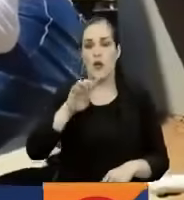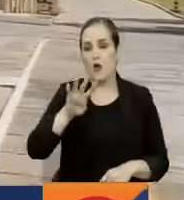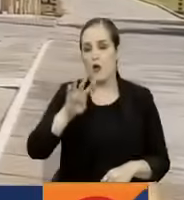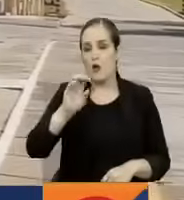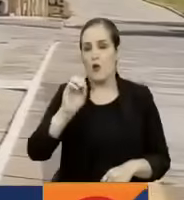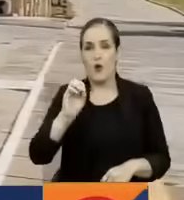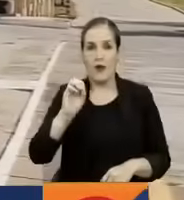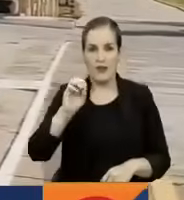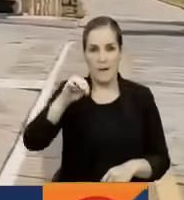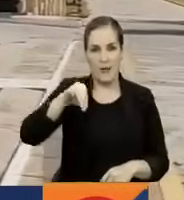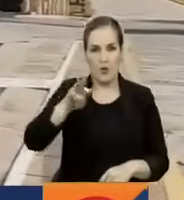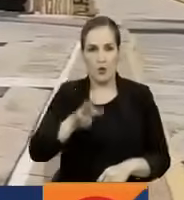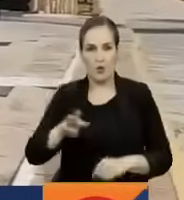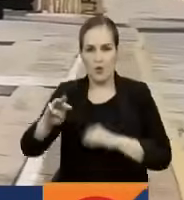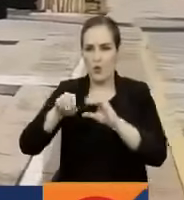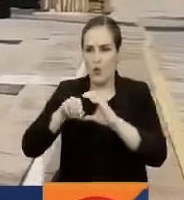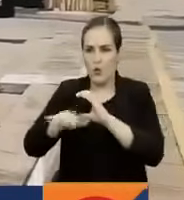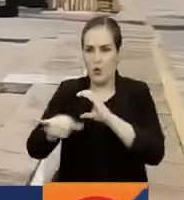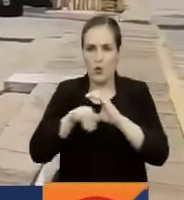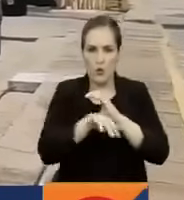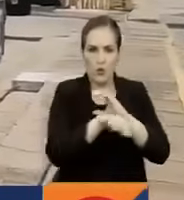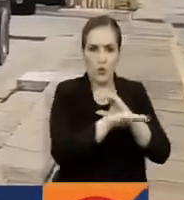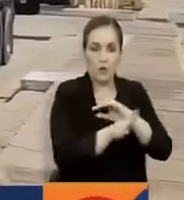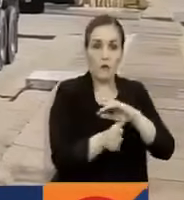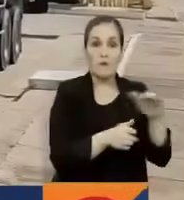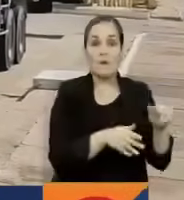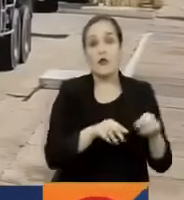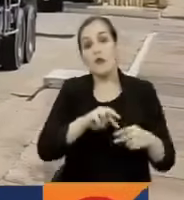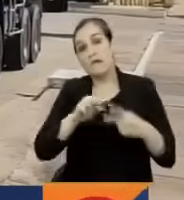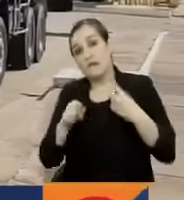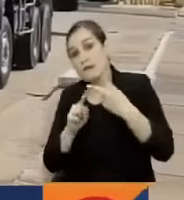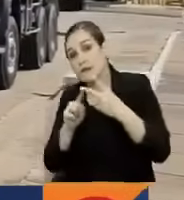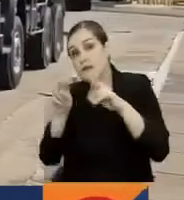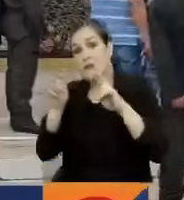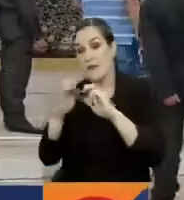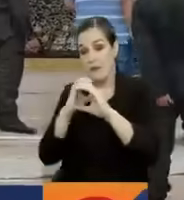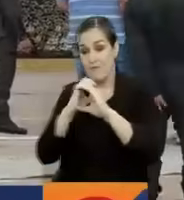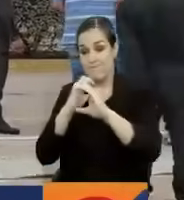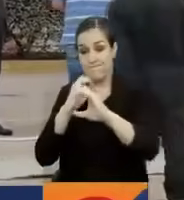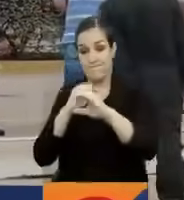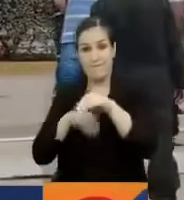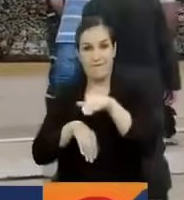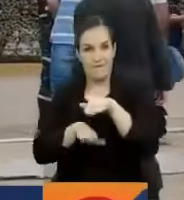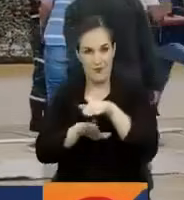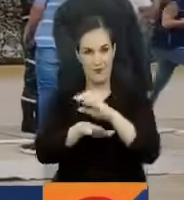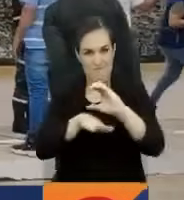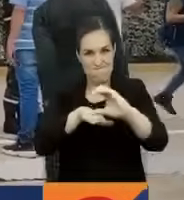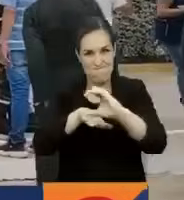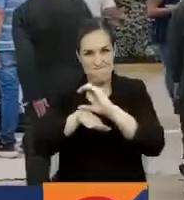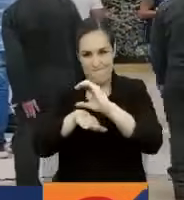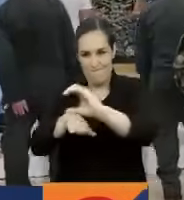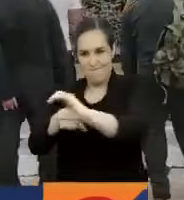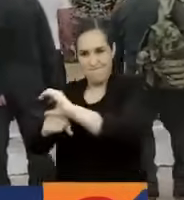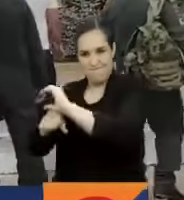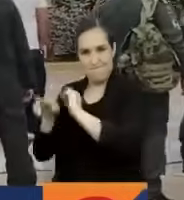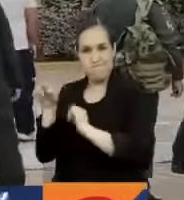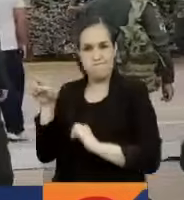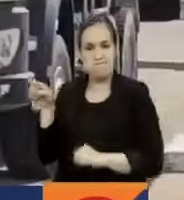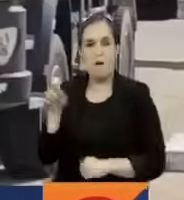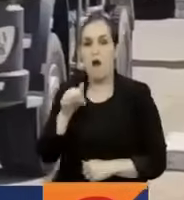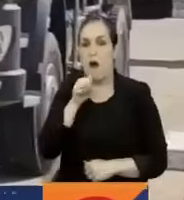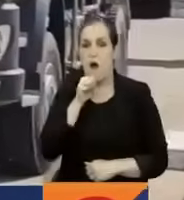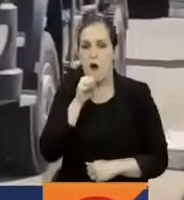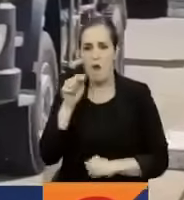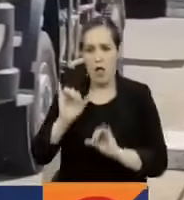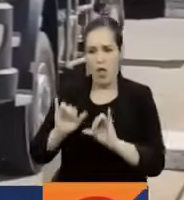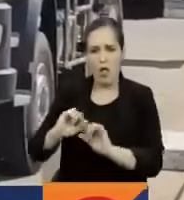día entre tanto gestión del riesgo respondió a los cuestionamiento sobre los 40 carrotanques que llegaron a la guajira hace casi un